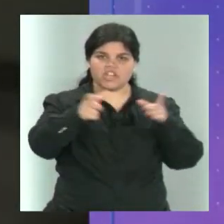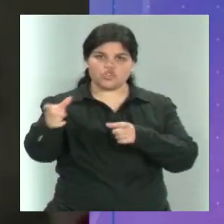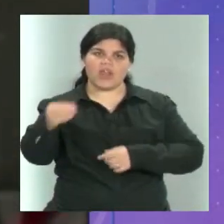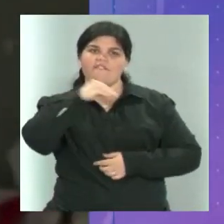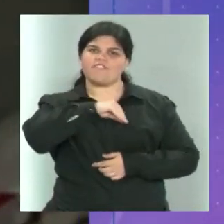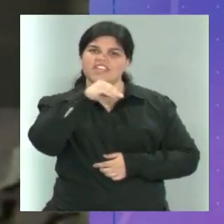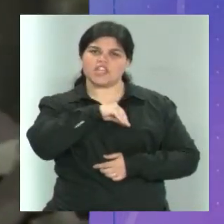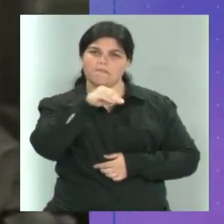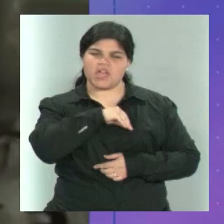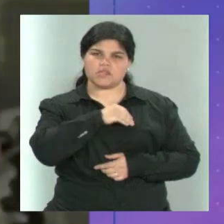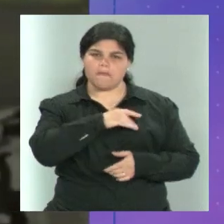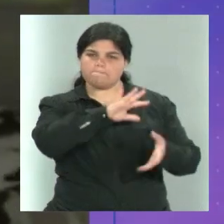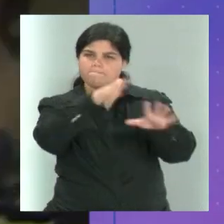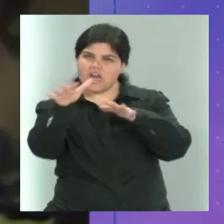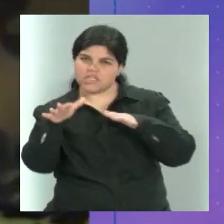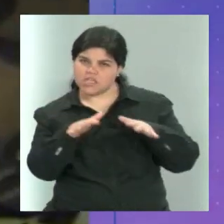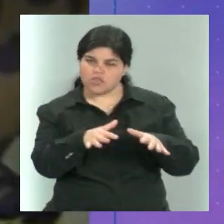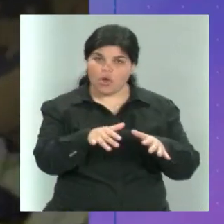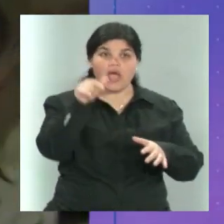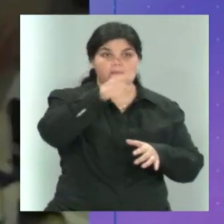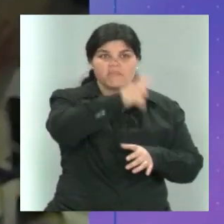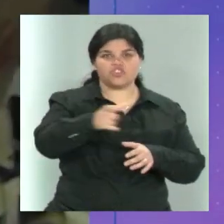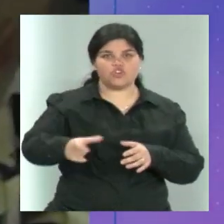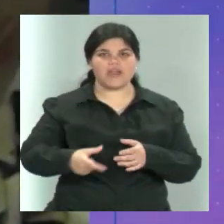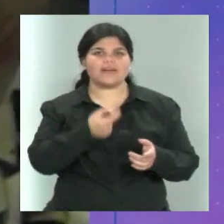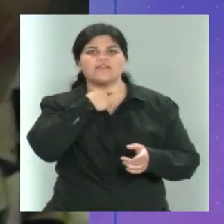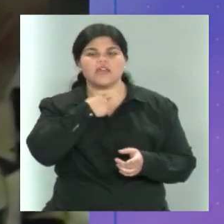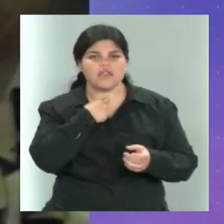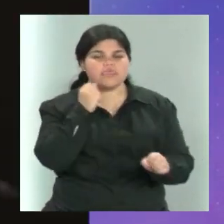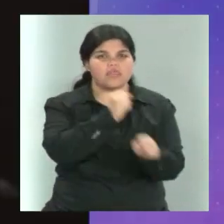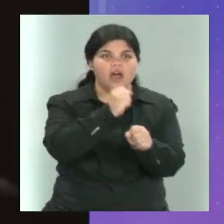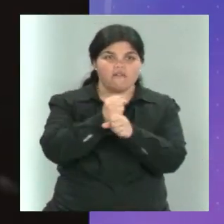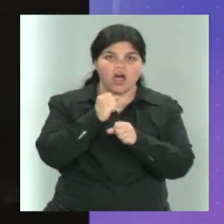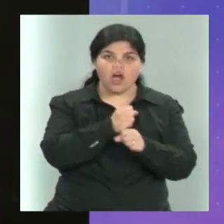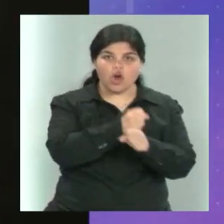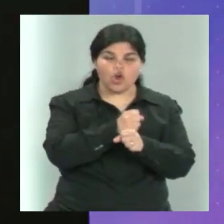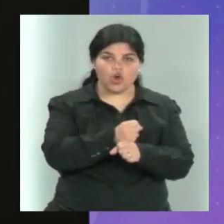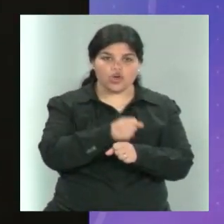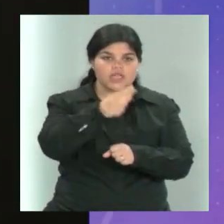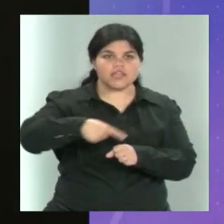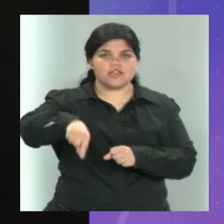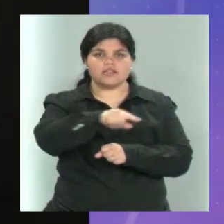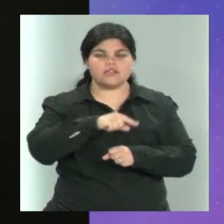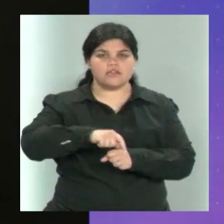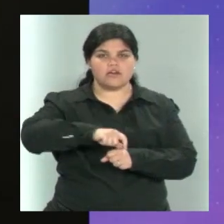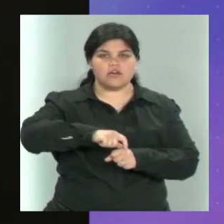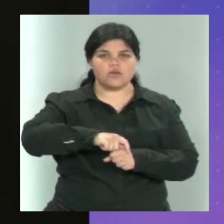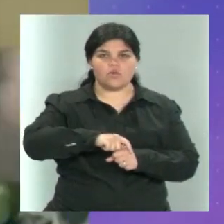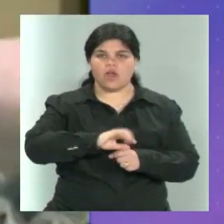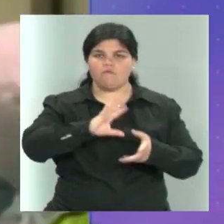personas vulnerables, gente que buscaba trabajo y que caía en la trampa de los delincuentes que lucran